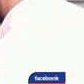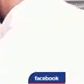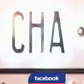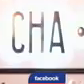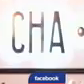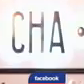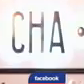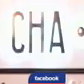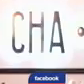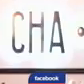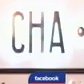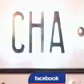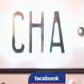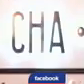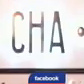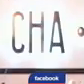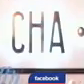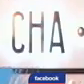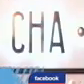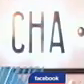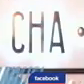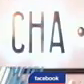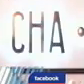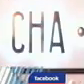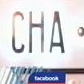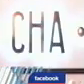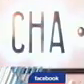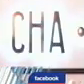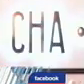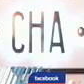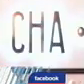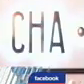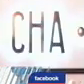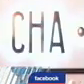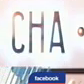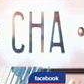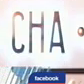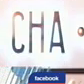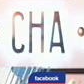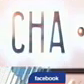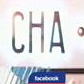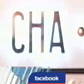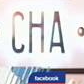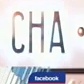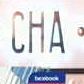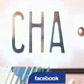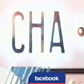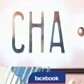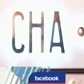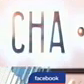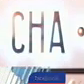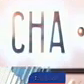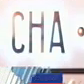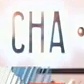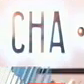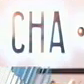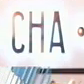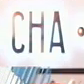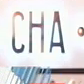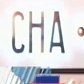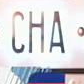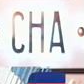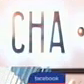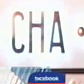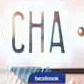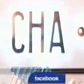negocios. Algunos de los beneficios adicionales que tienes al descargar la aplicación BIS es que por la compra de tus productos puedes acumular puntos y